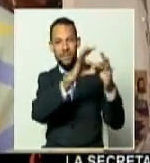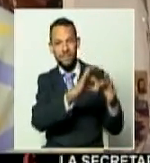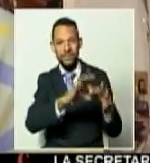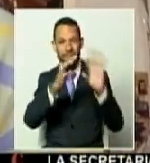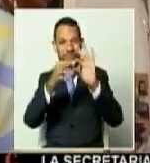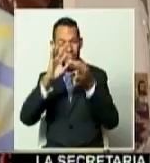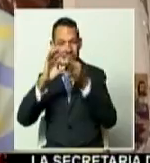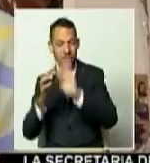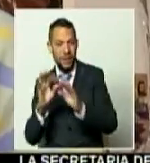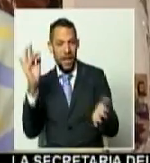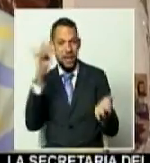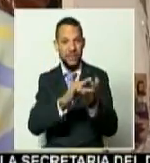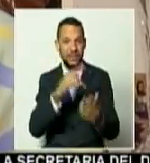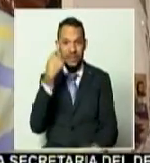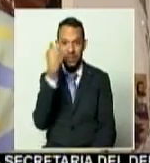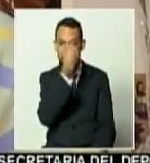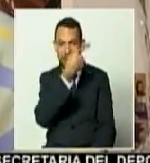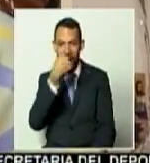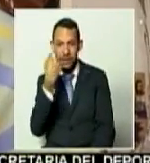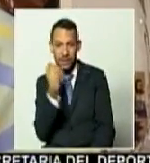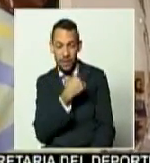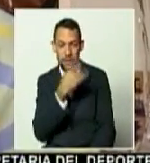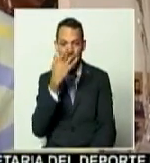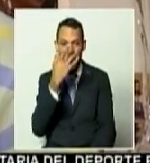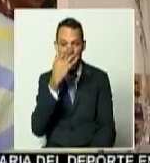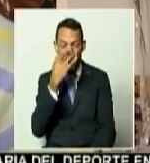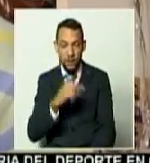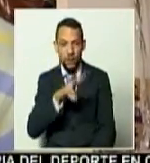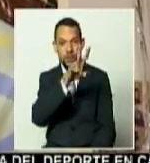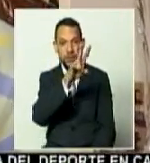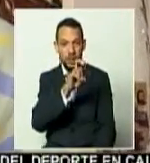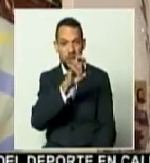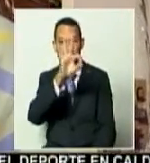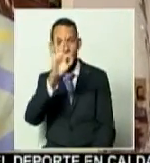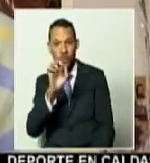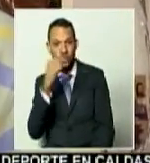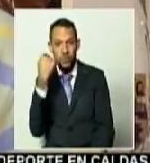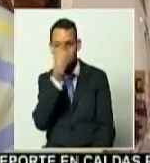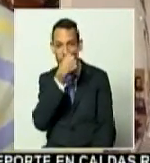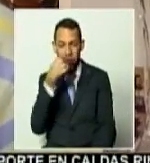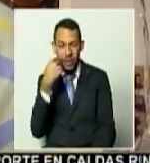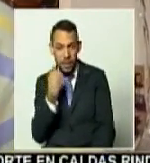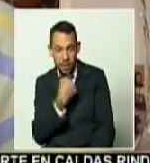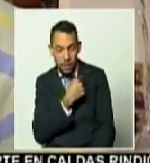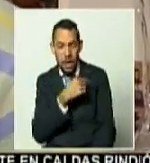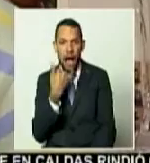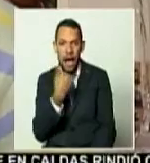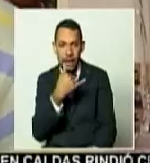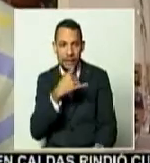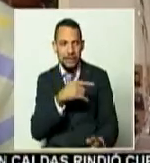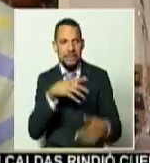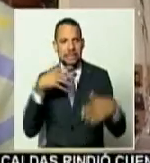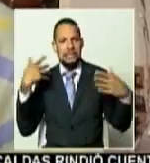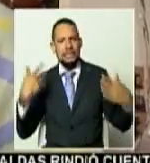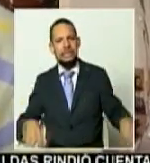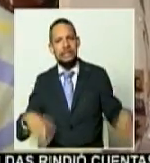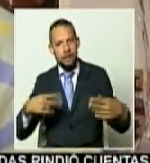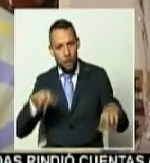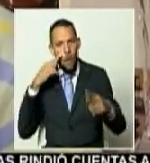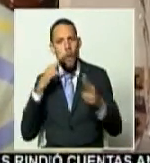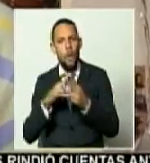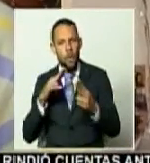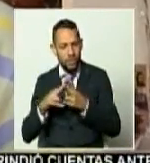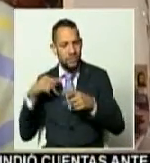Septiembre Negro, que fue el 7 y el 8 de septiembre de ese año, que ustedes ya conocen la